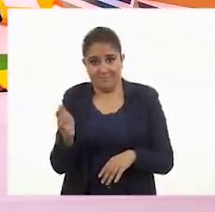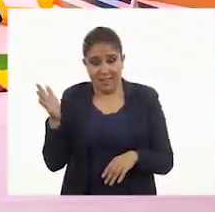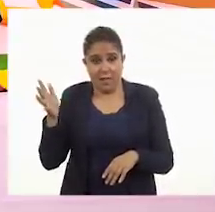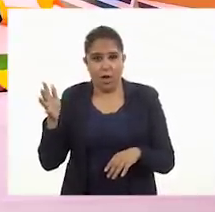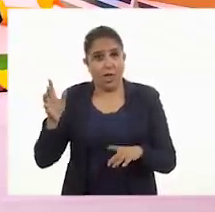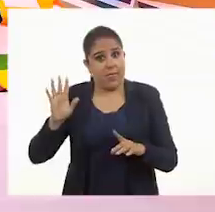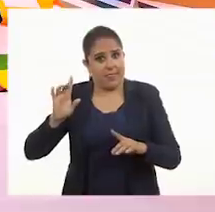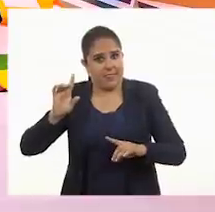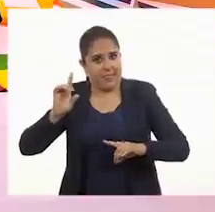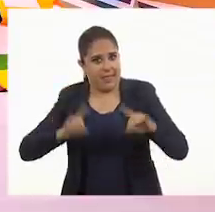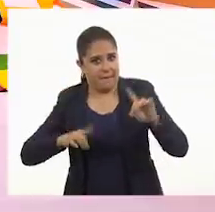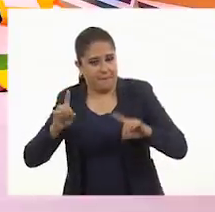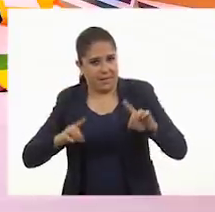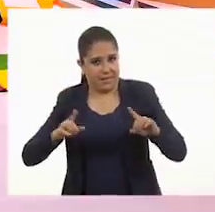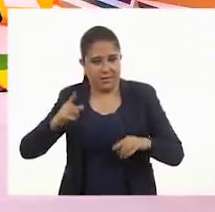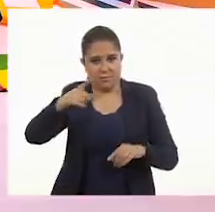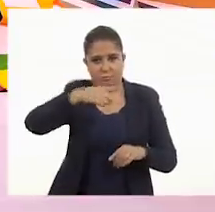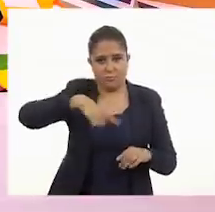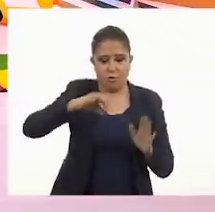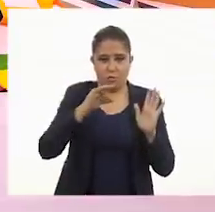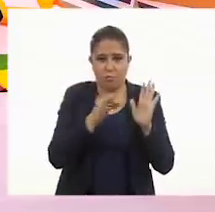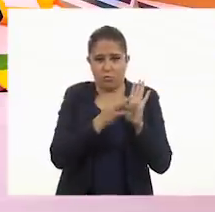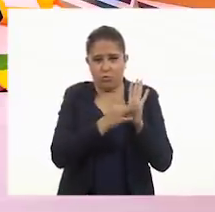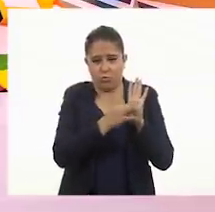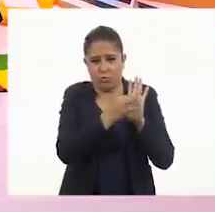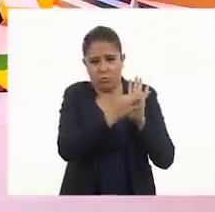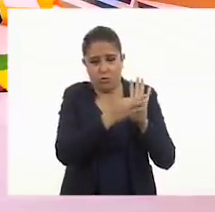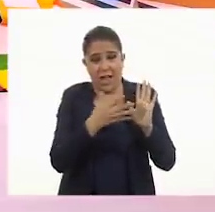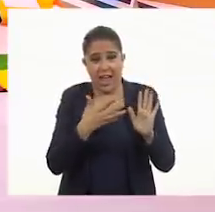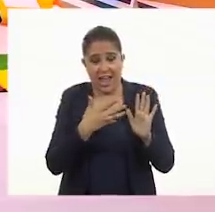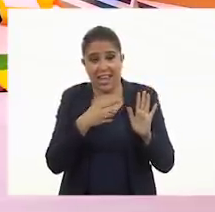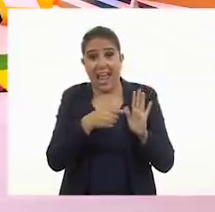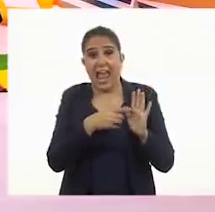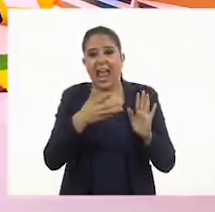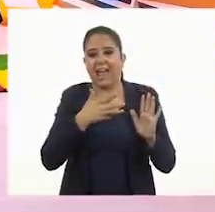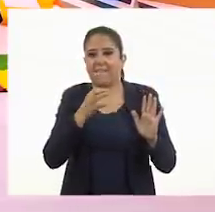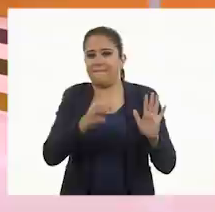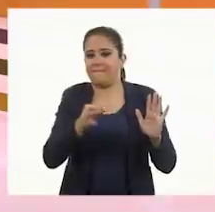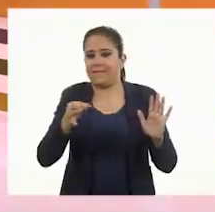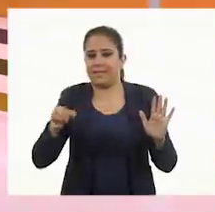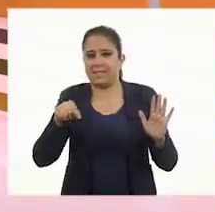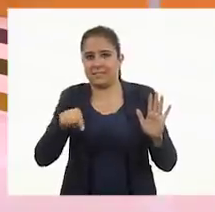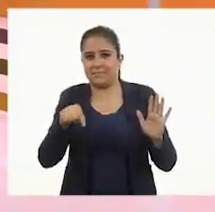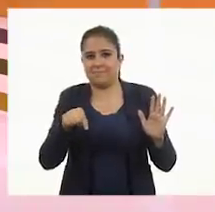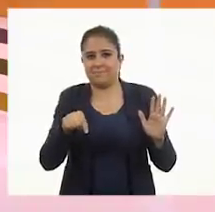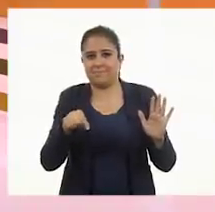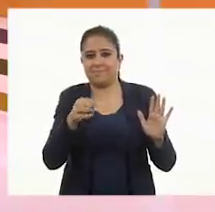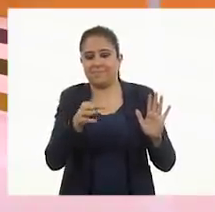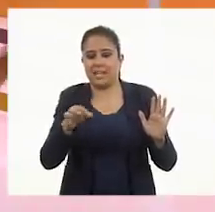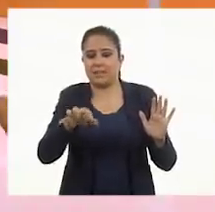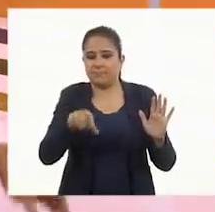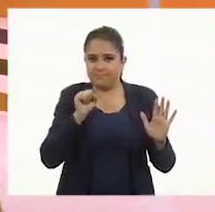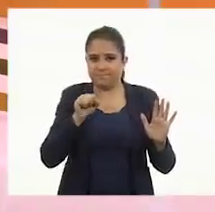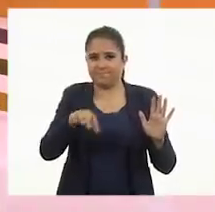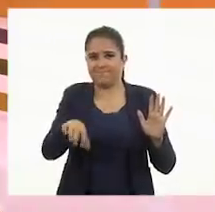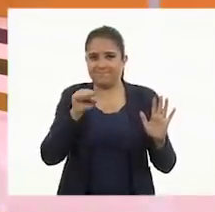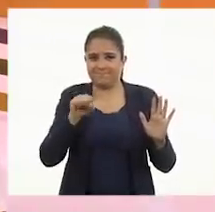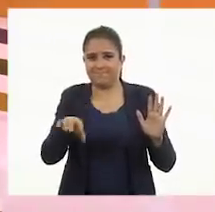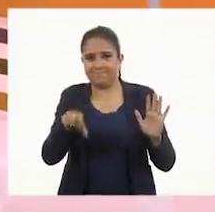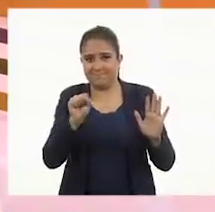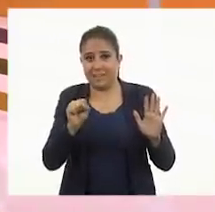dependiendo de la cantidad de puntos que obtengamos son las fichas que vamos a ir tomando y